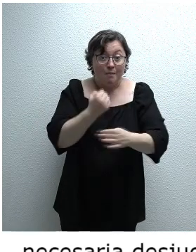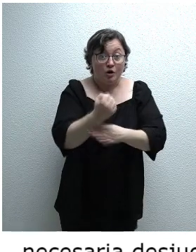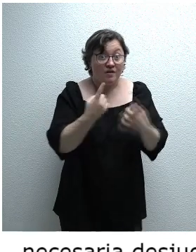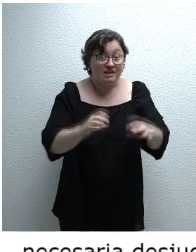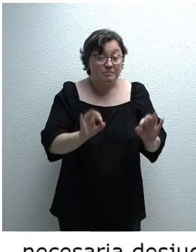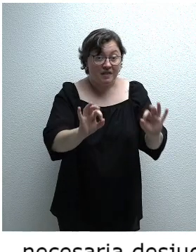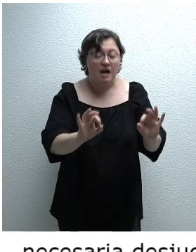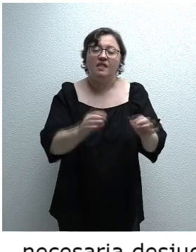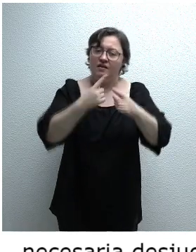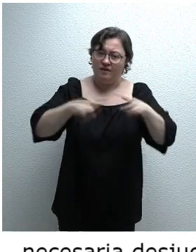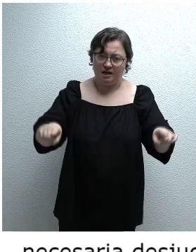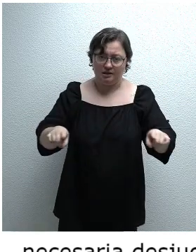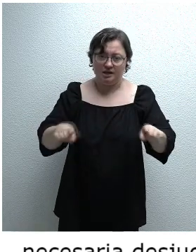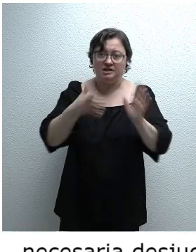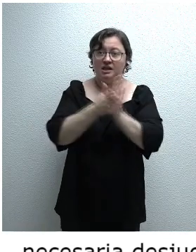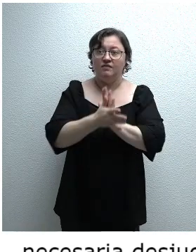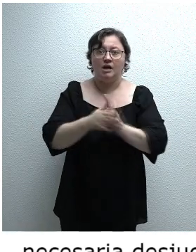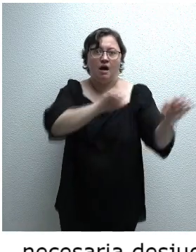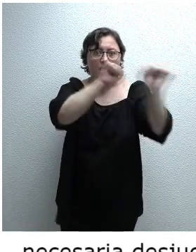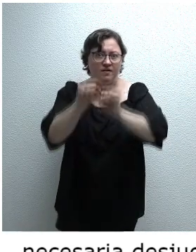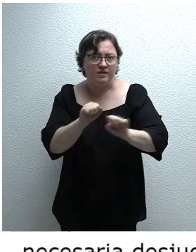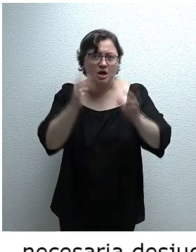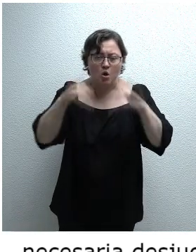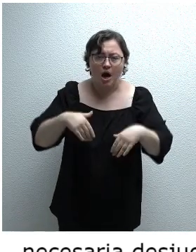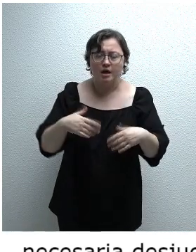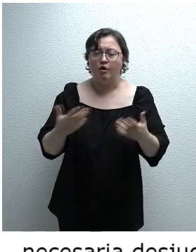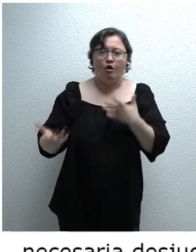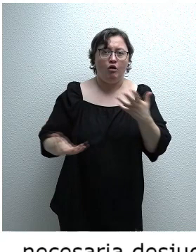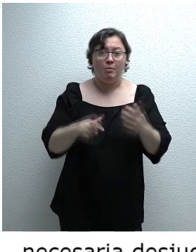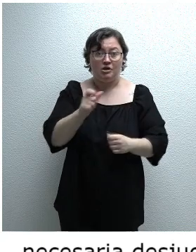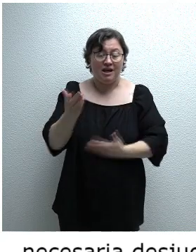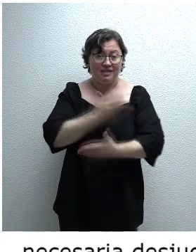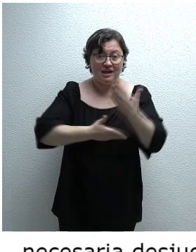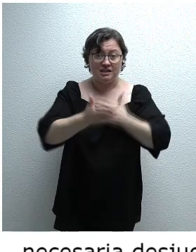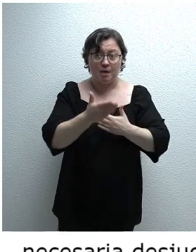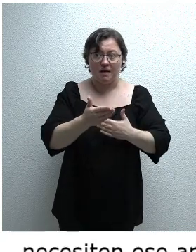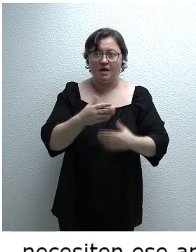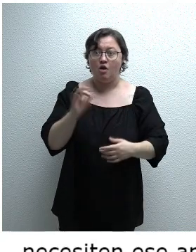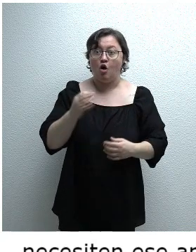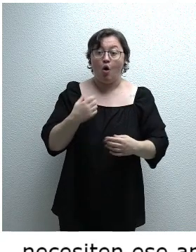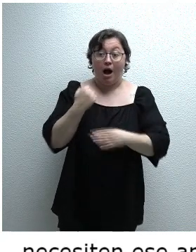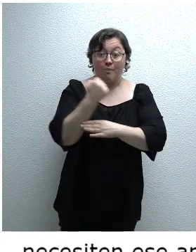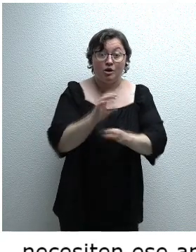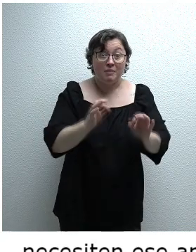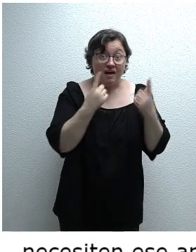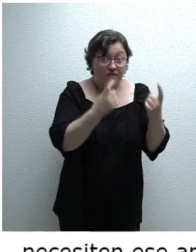especial. Eso no significa indefensión, ni que las personas con discapacidad o necesitadas de ese apoyo especial no puedan